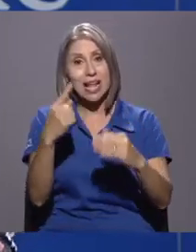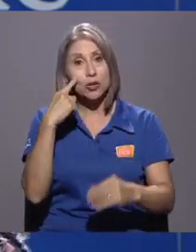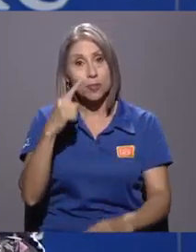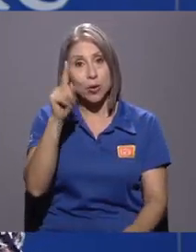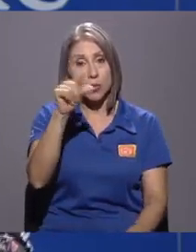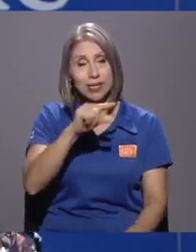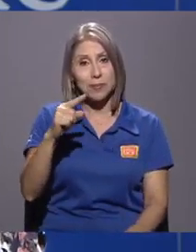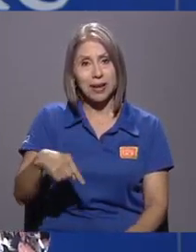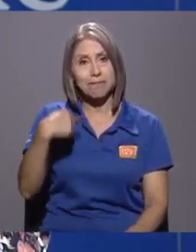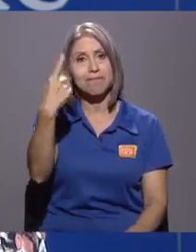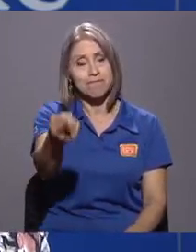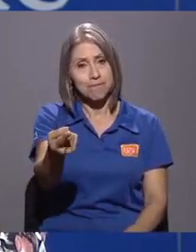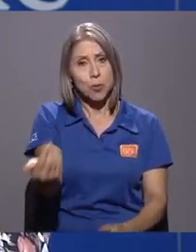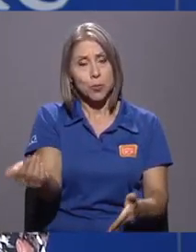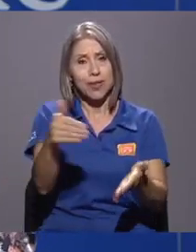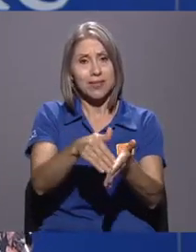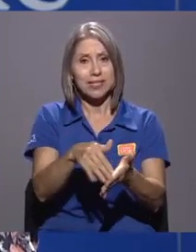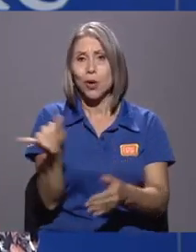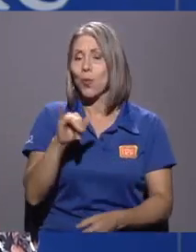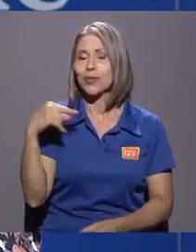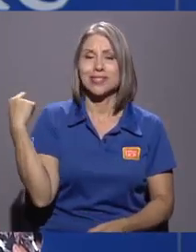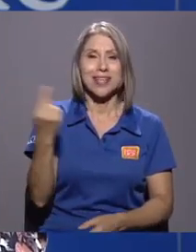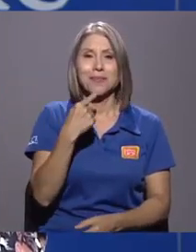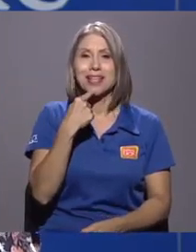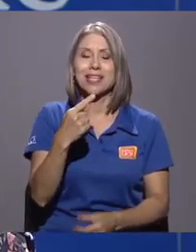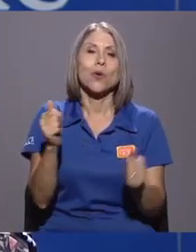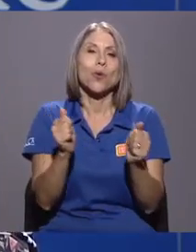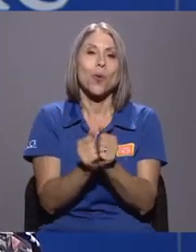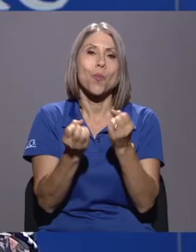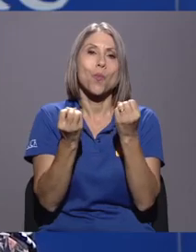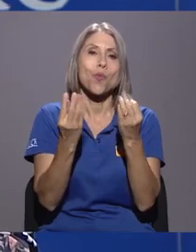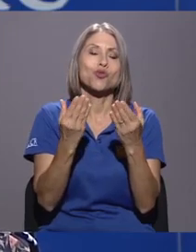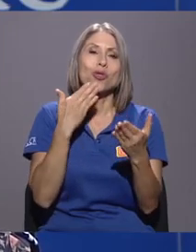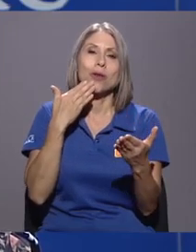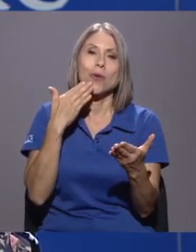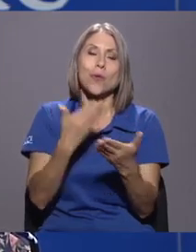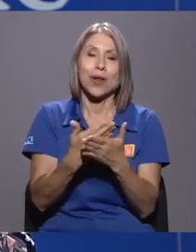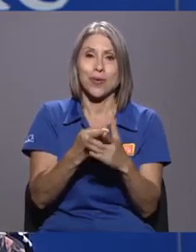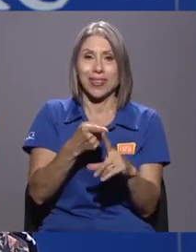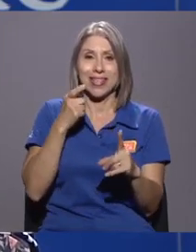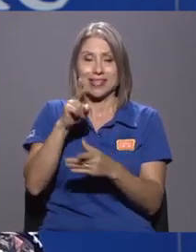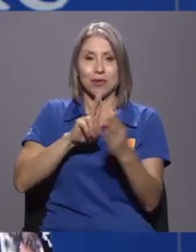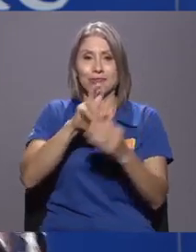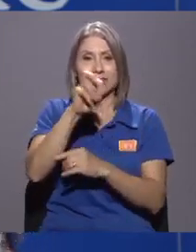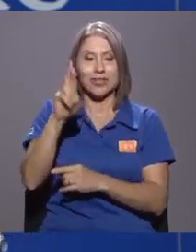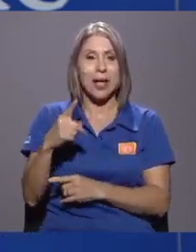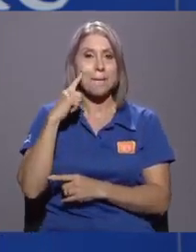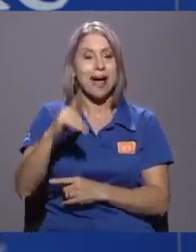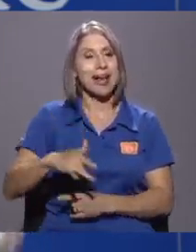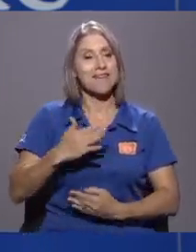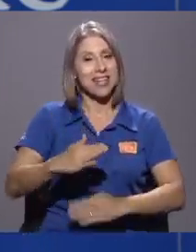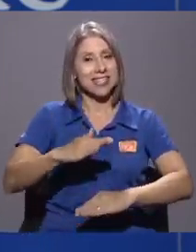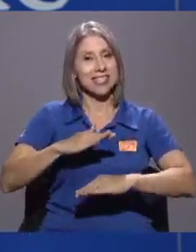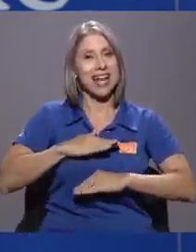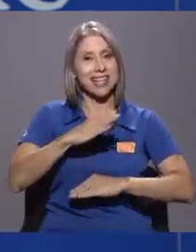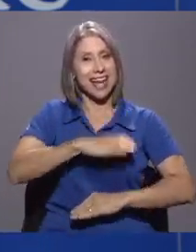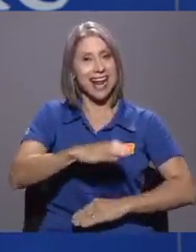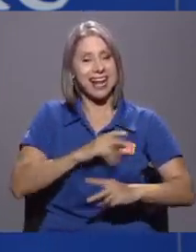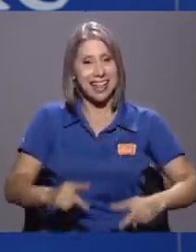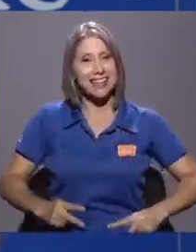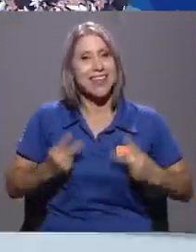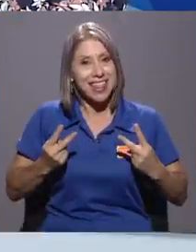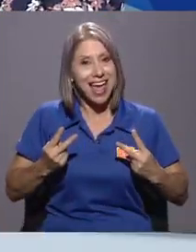la vuelta de una semana y como siempre les digo con mucho de lo bueno que se genera desde la universidad de costa rica para el bienestar de la calidad